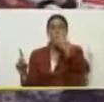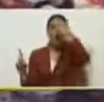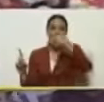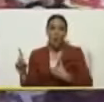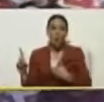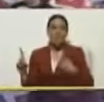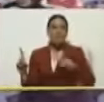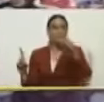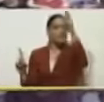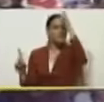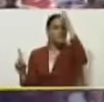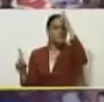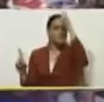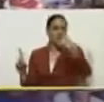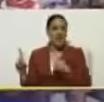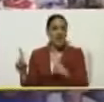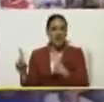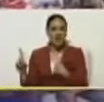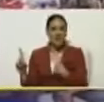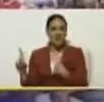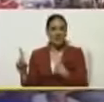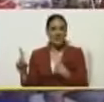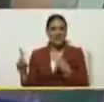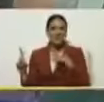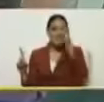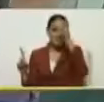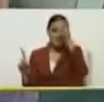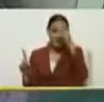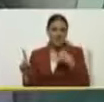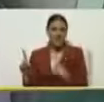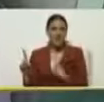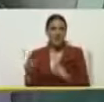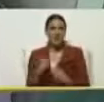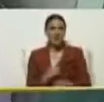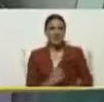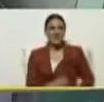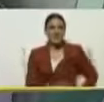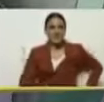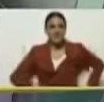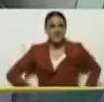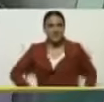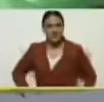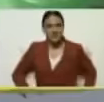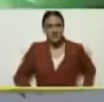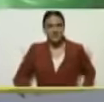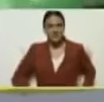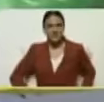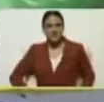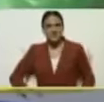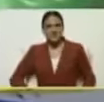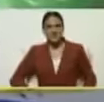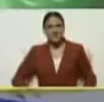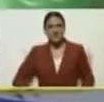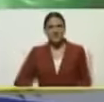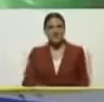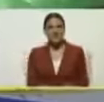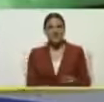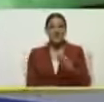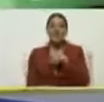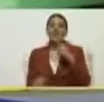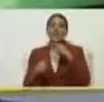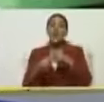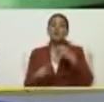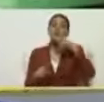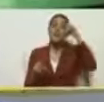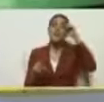estado Falcón. ¿De Falcón? Así es. Pero fue un andino que se fue a Falcón. Sí, sí, por allá por el municipio. ¿Y el segundo apellido